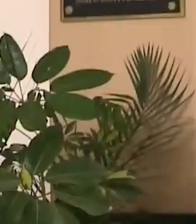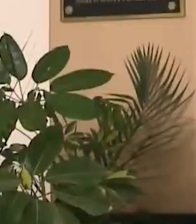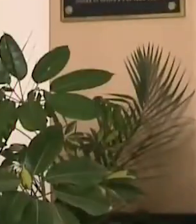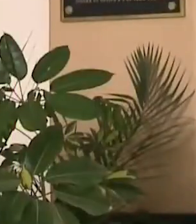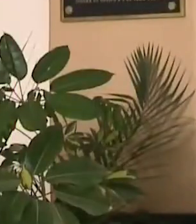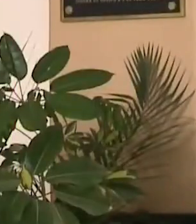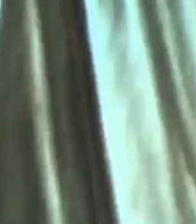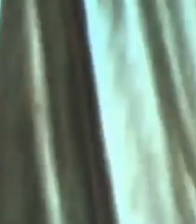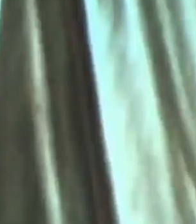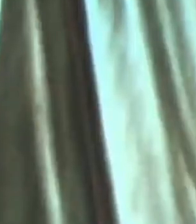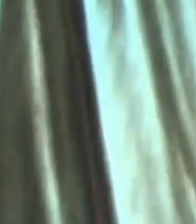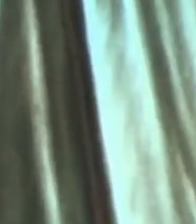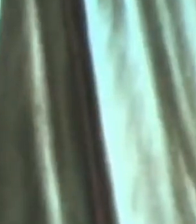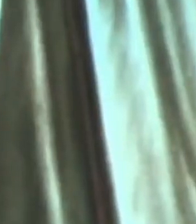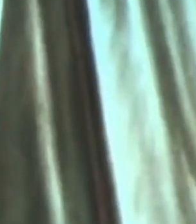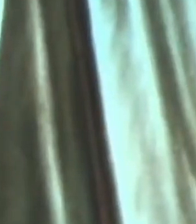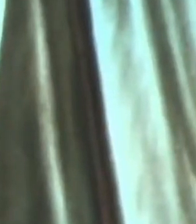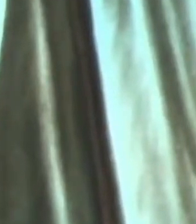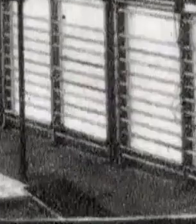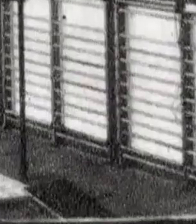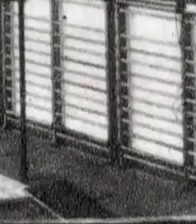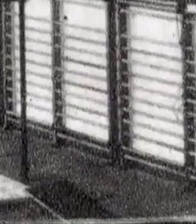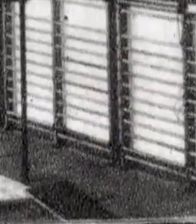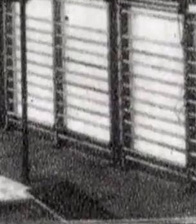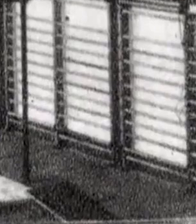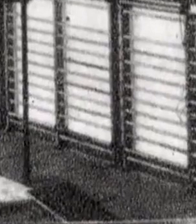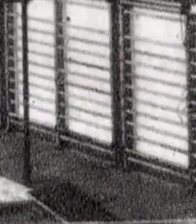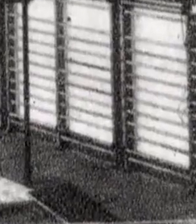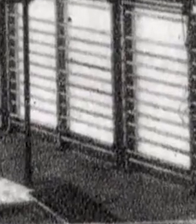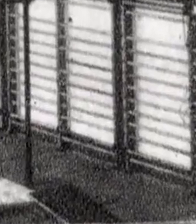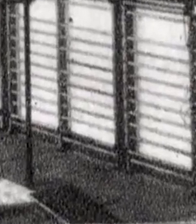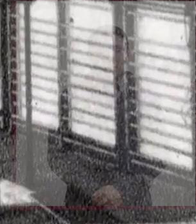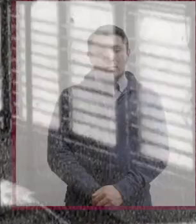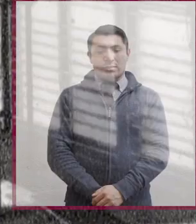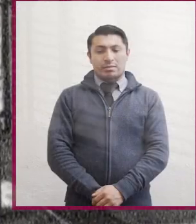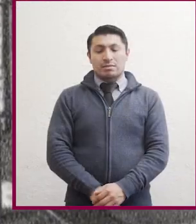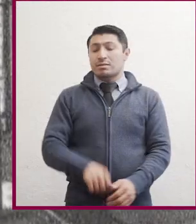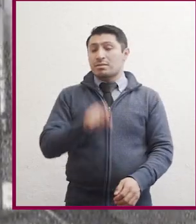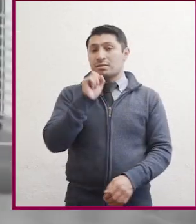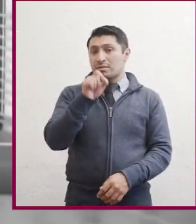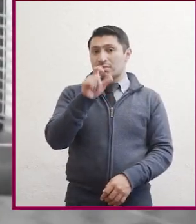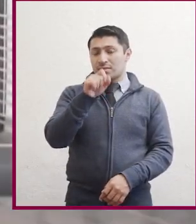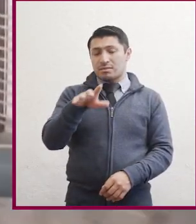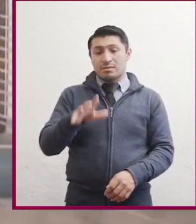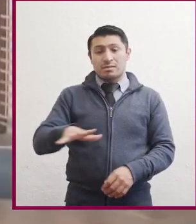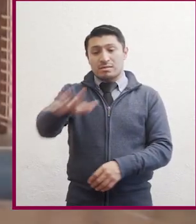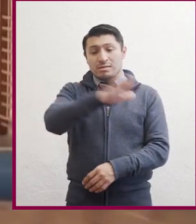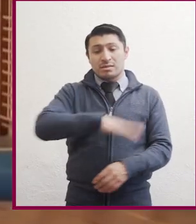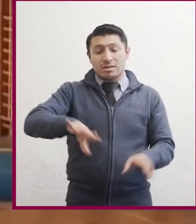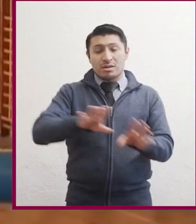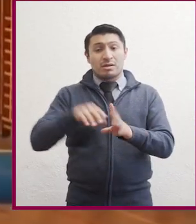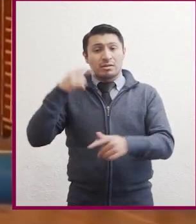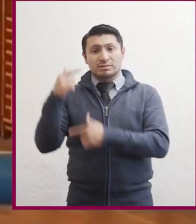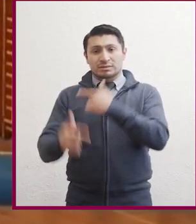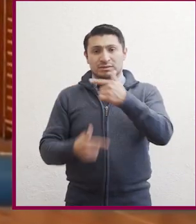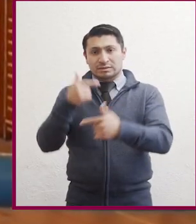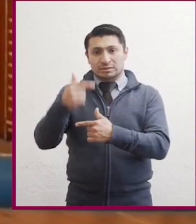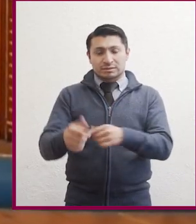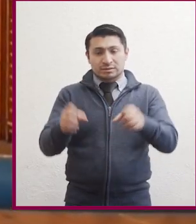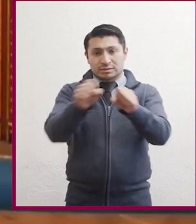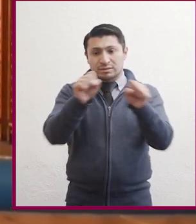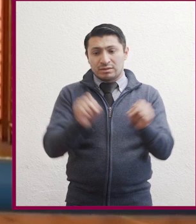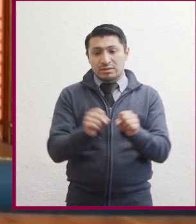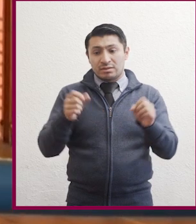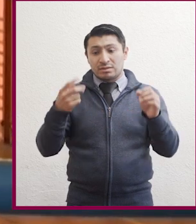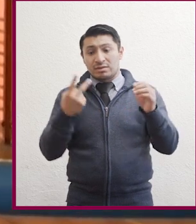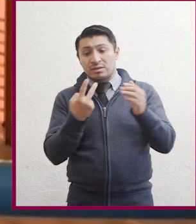Lo mismo sucede en áreas como el gimnasio,